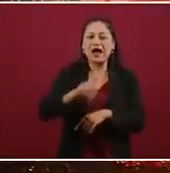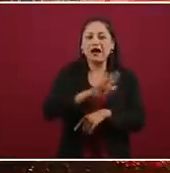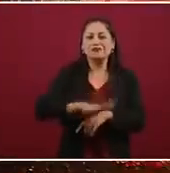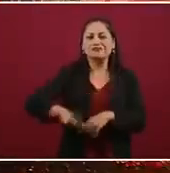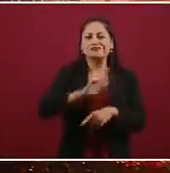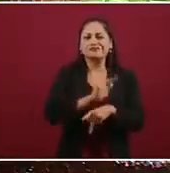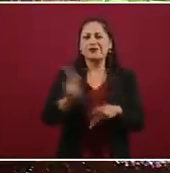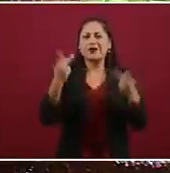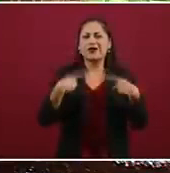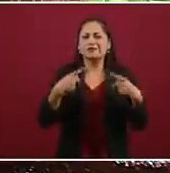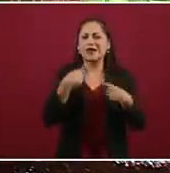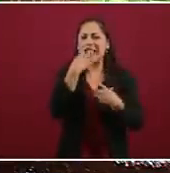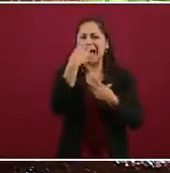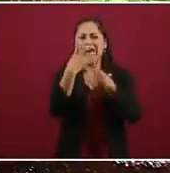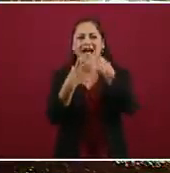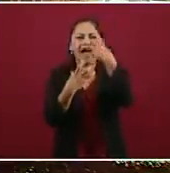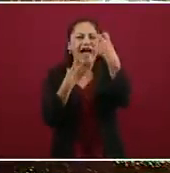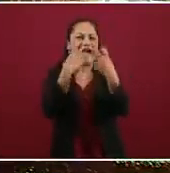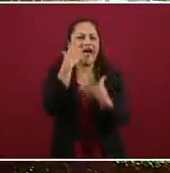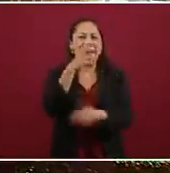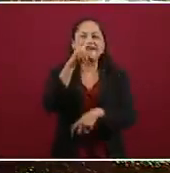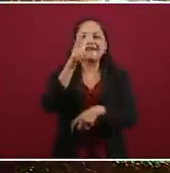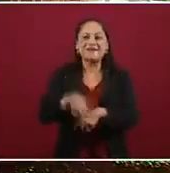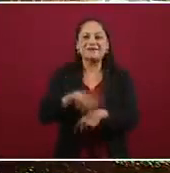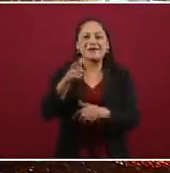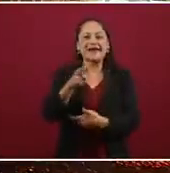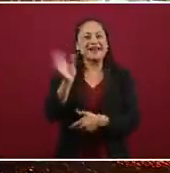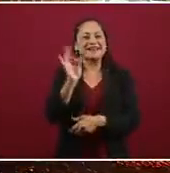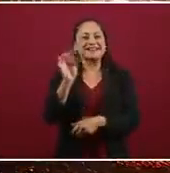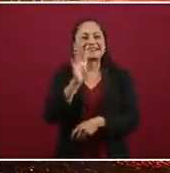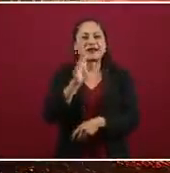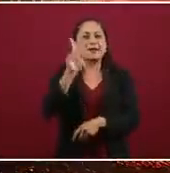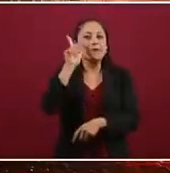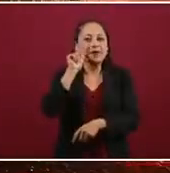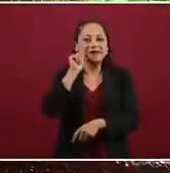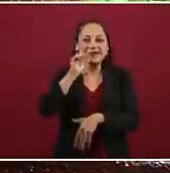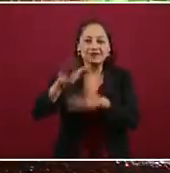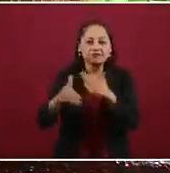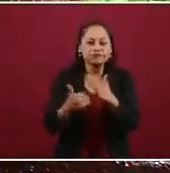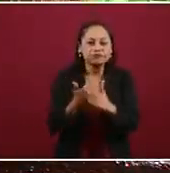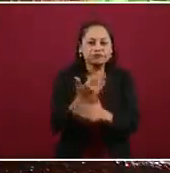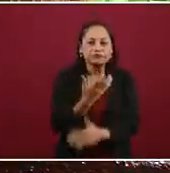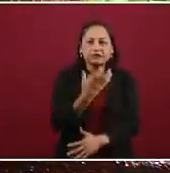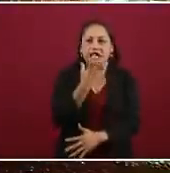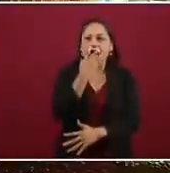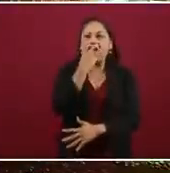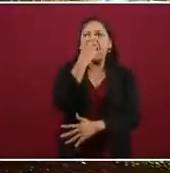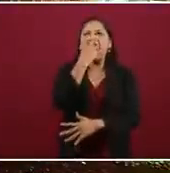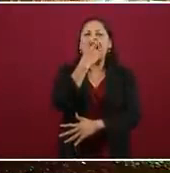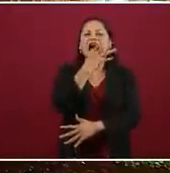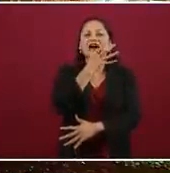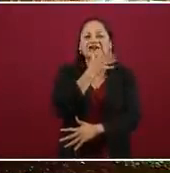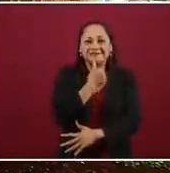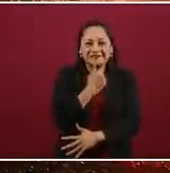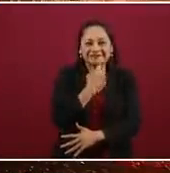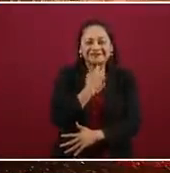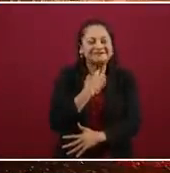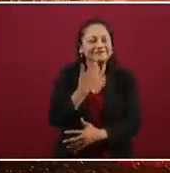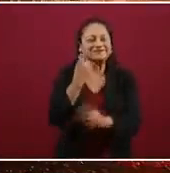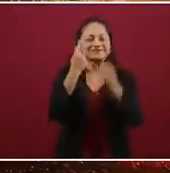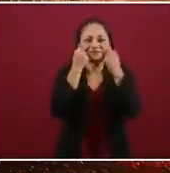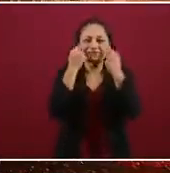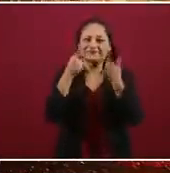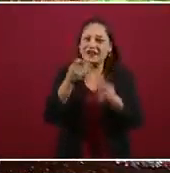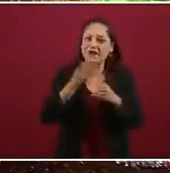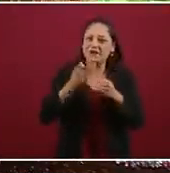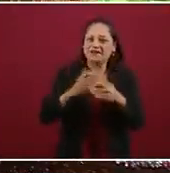puede dar lugar perfectamente. Si todos amanecemos mañana afónicos, la verdad no importa, es parte de este disfrute. Y